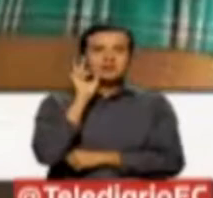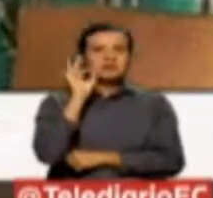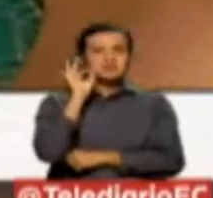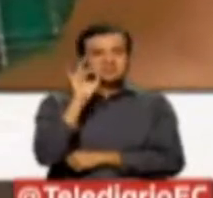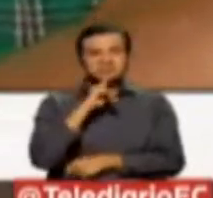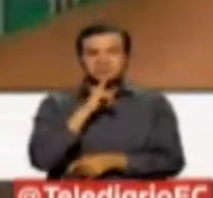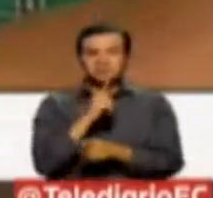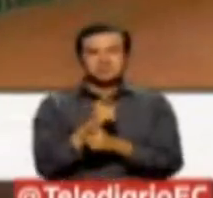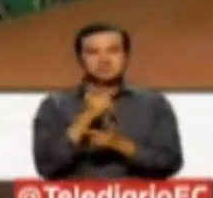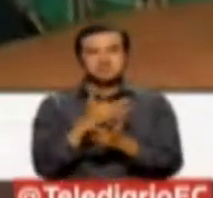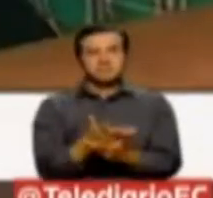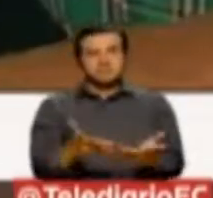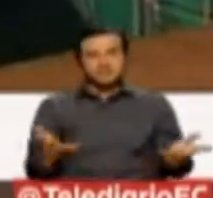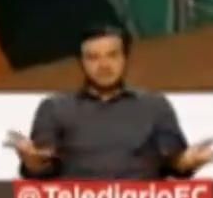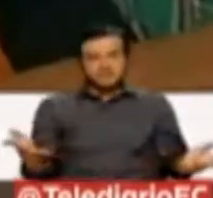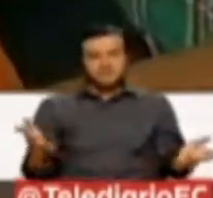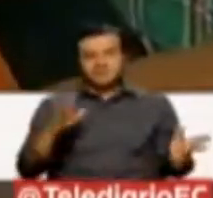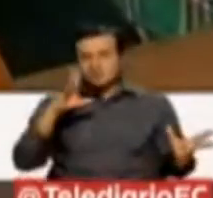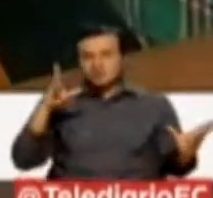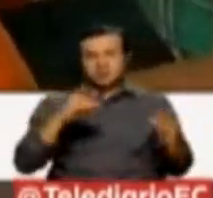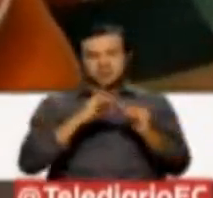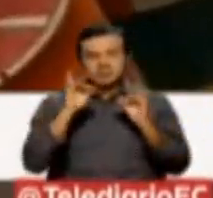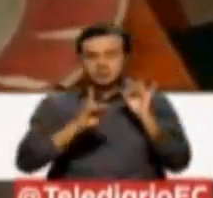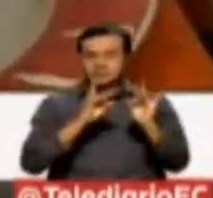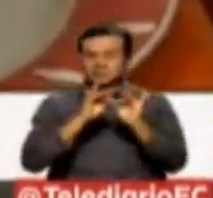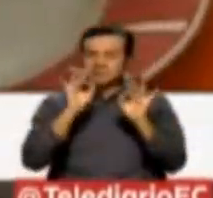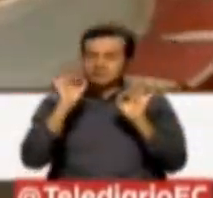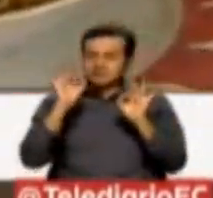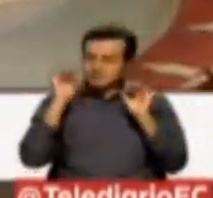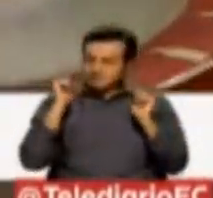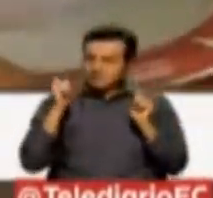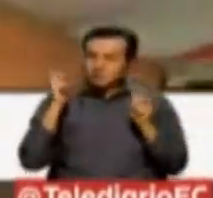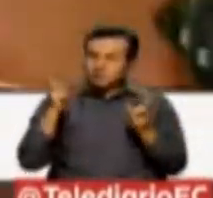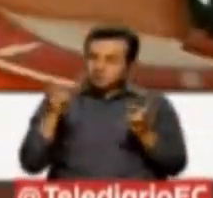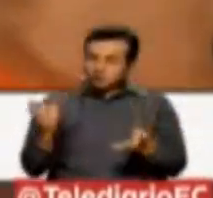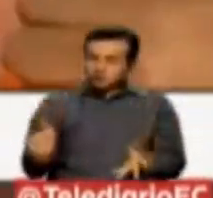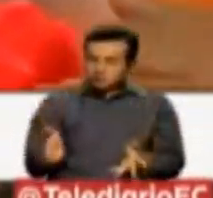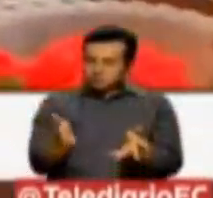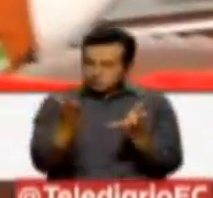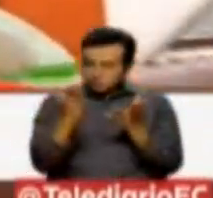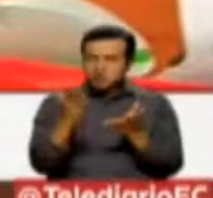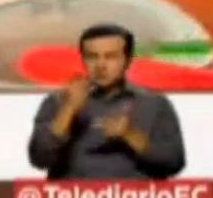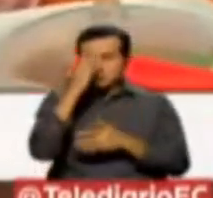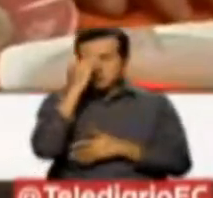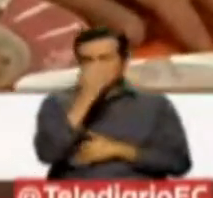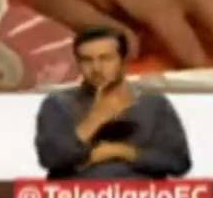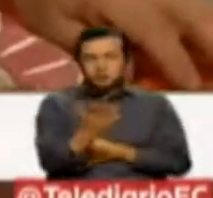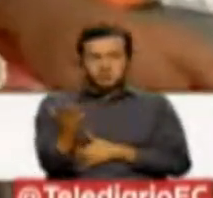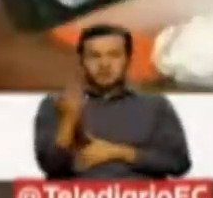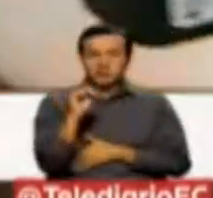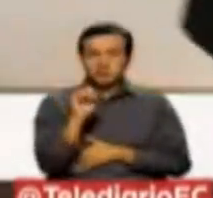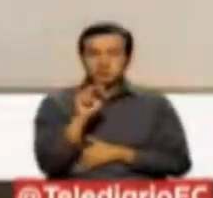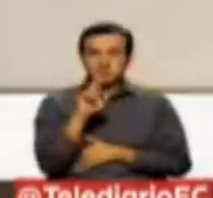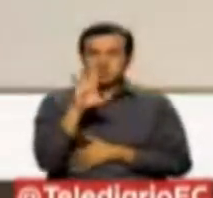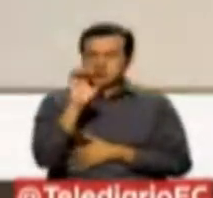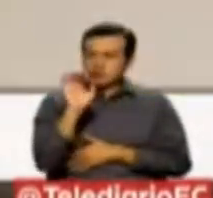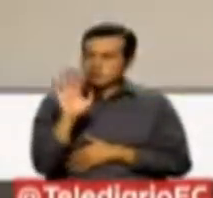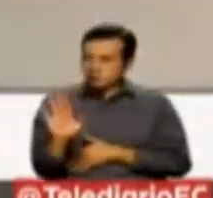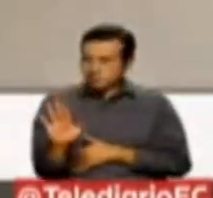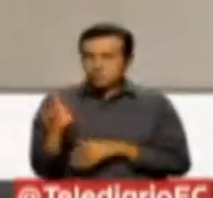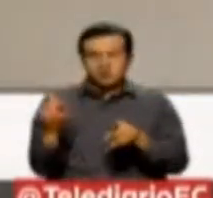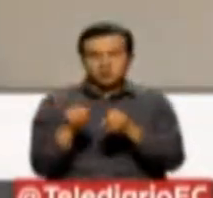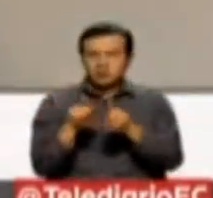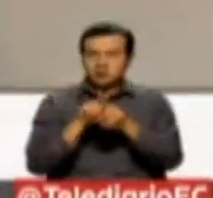y está muy... Todo está perfecto aquí, gracias. Siga nomás antes de que se le enfríe. Maestro, buenos días. Buenos días, Marco. Don Marco, también. Usted